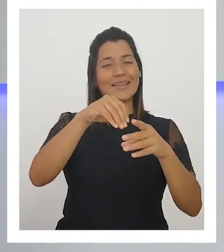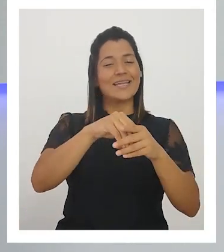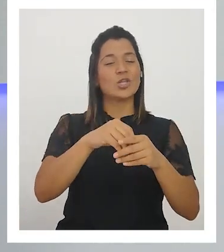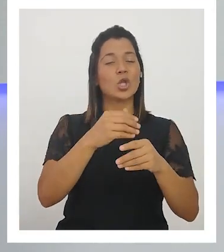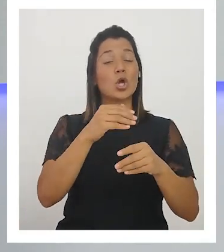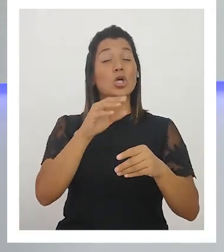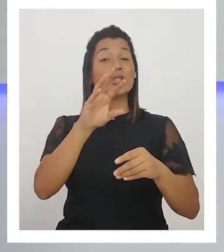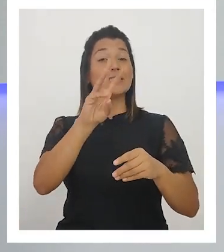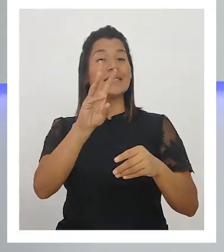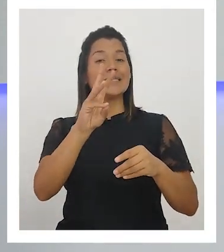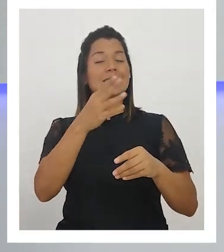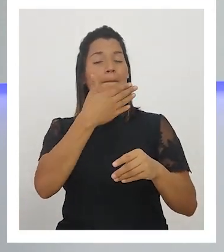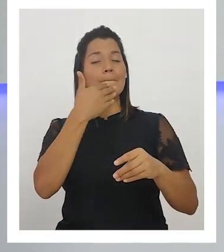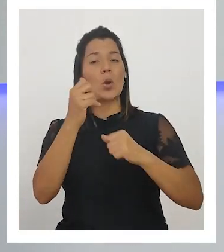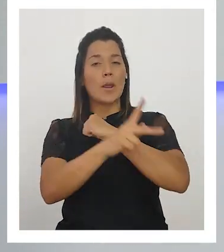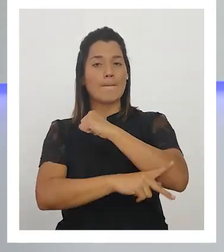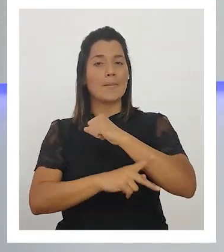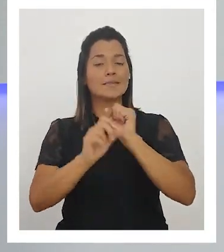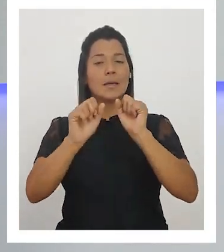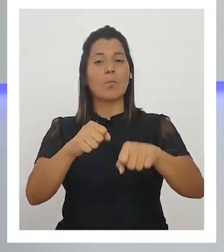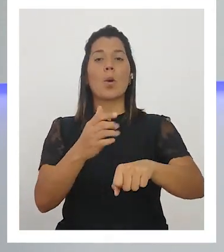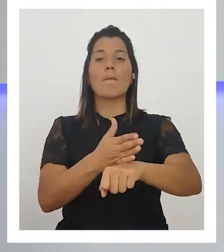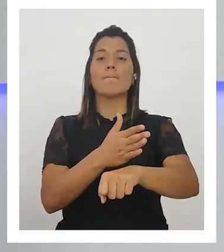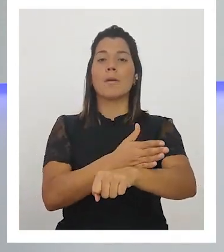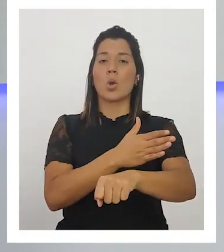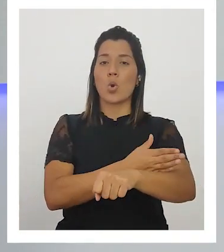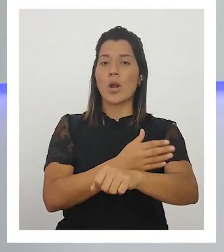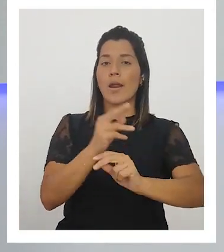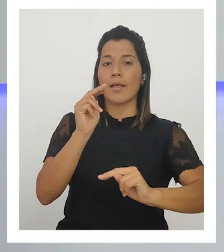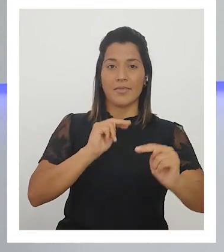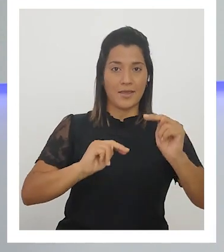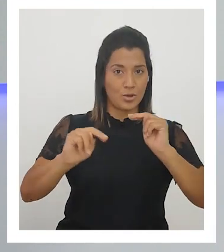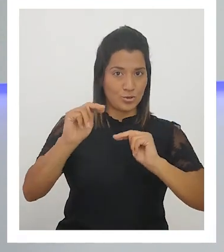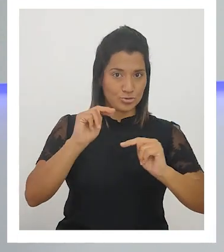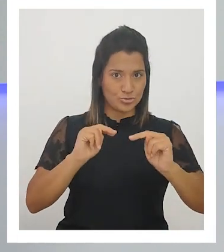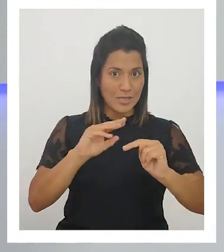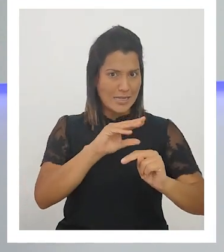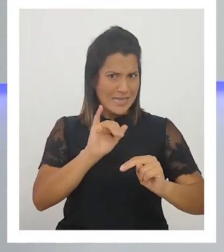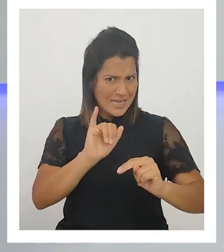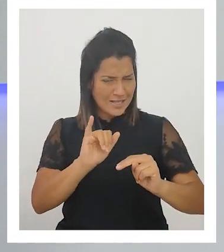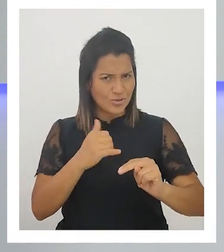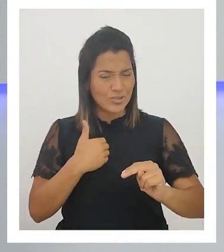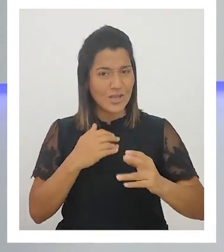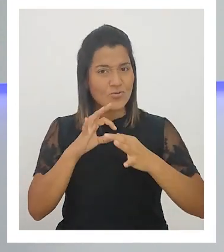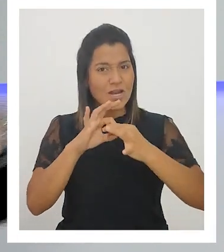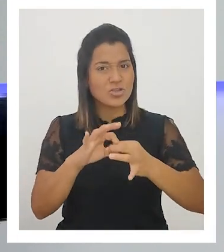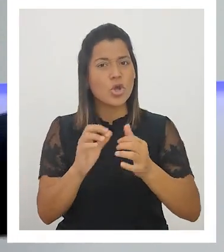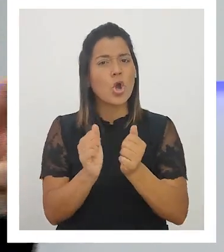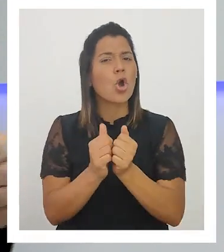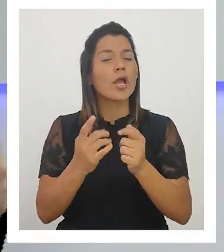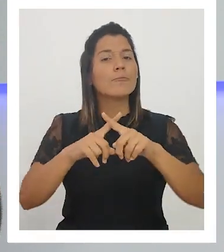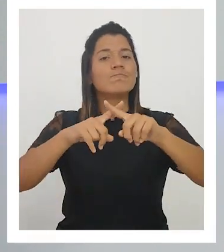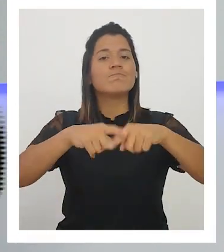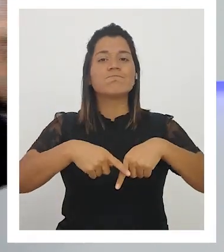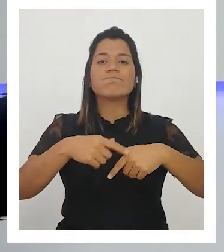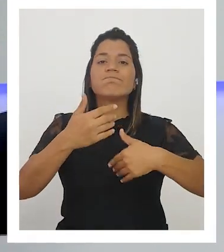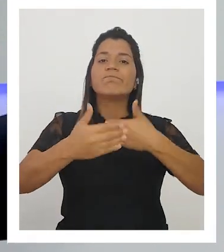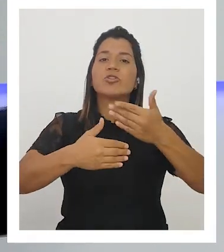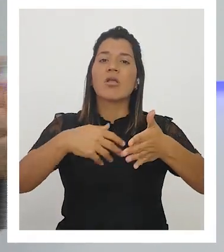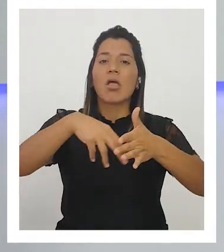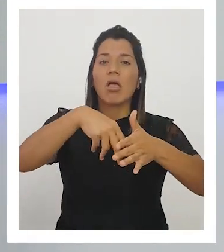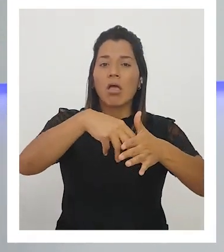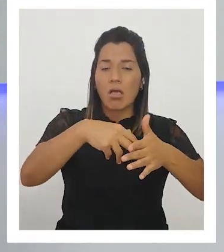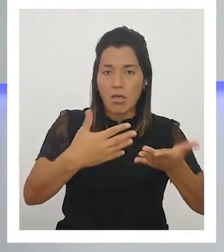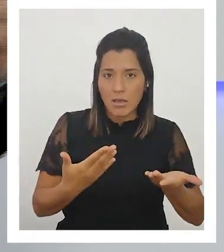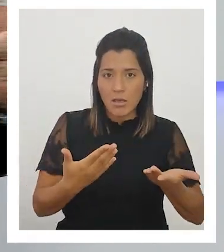había mejorado el clima de negocios. Y eso tiene que ver con la eliminación de cuellos de botella. Y eso a su vez provoca la mayor confianza